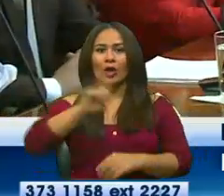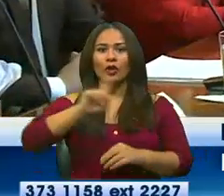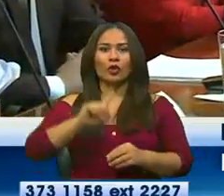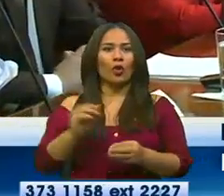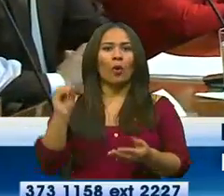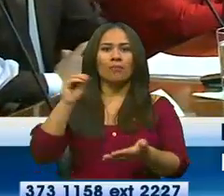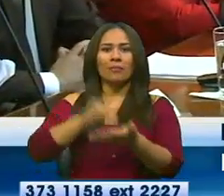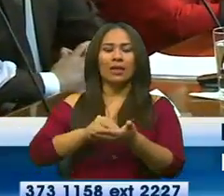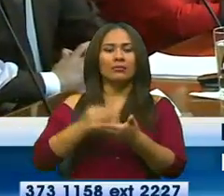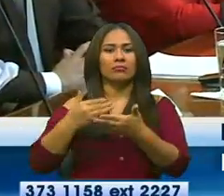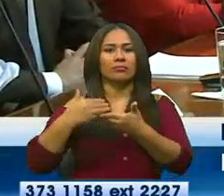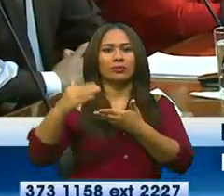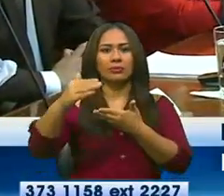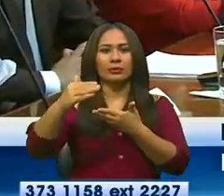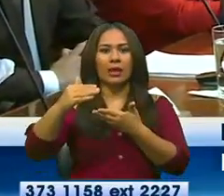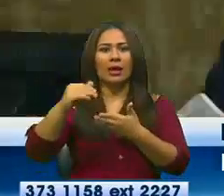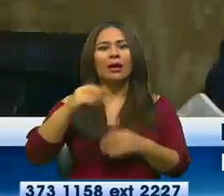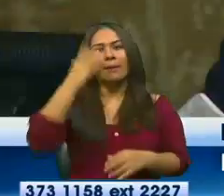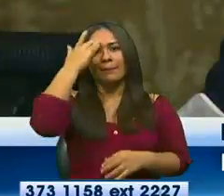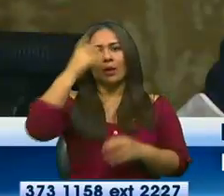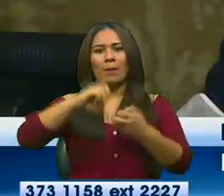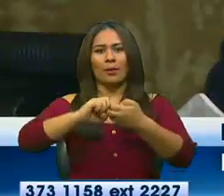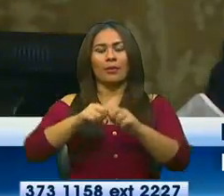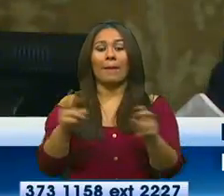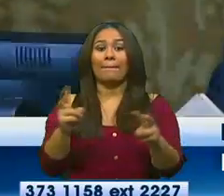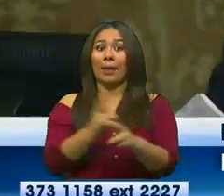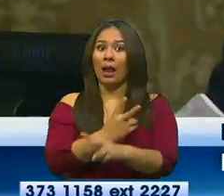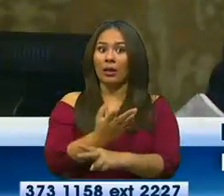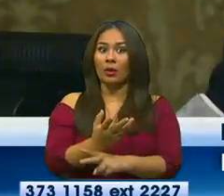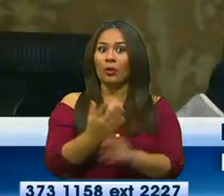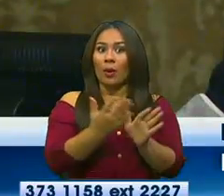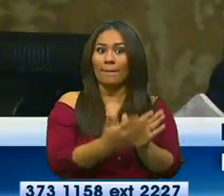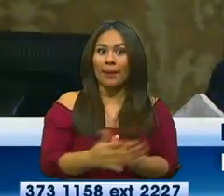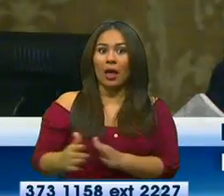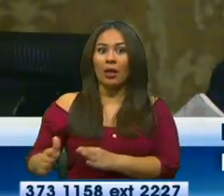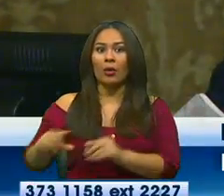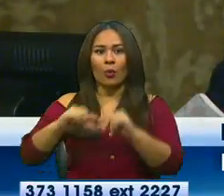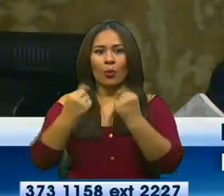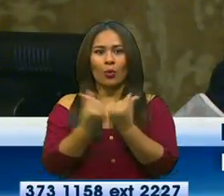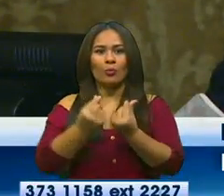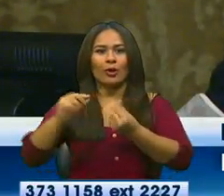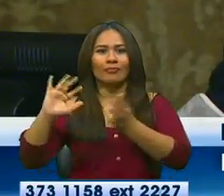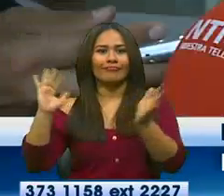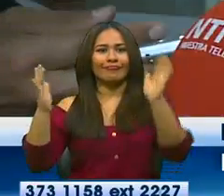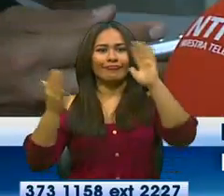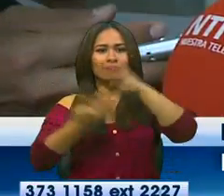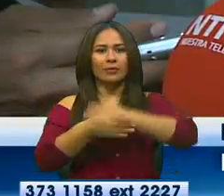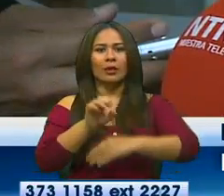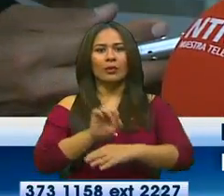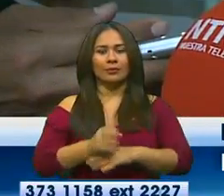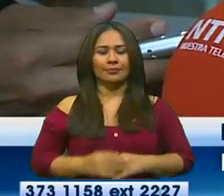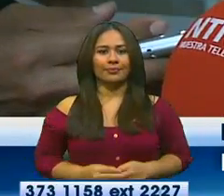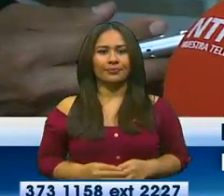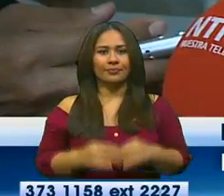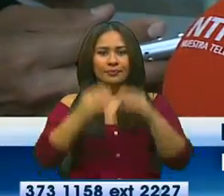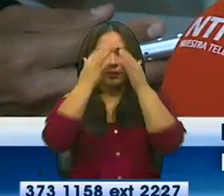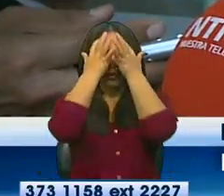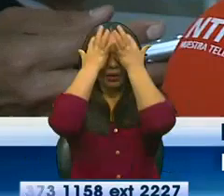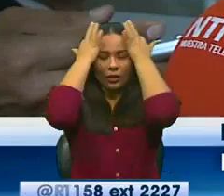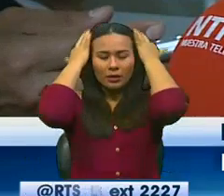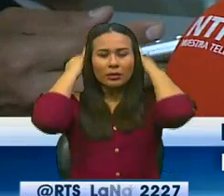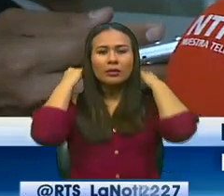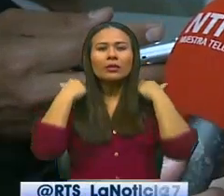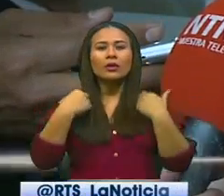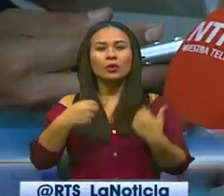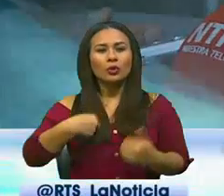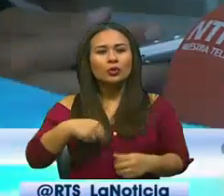el partido, pues sobrepasarlas pondría en peligro el plan de gobierno de la llamada Revolución Ciudadana. Y eso es lo que vamos a seguir fortaleciendo. Así